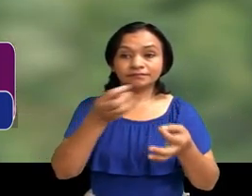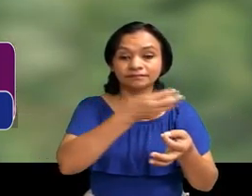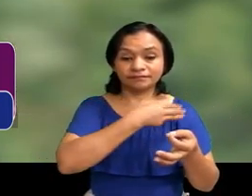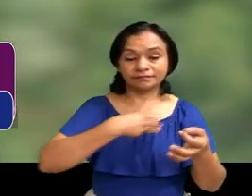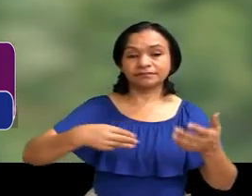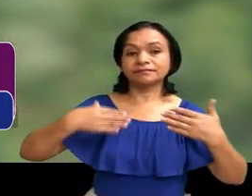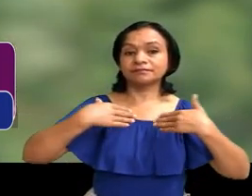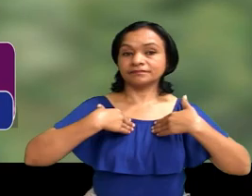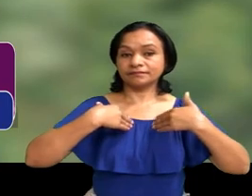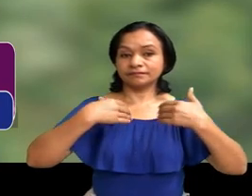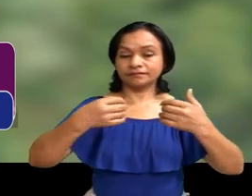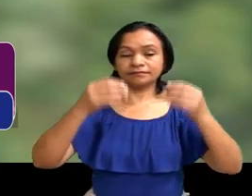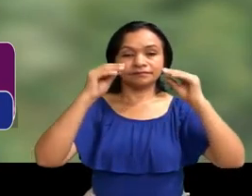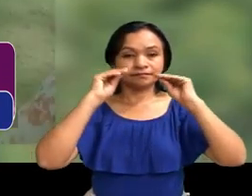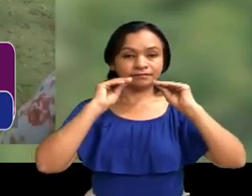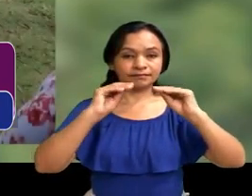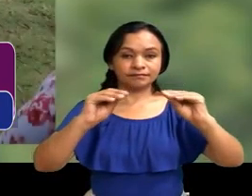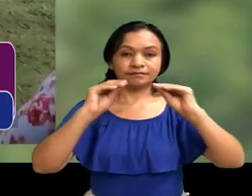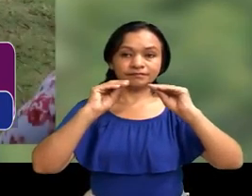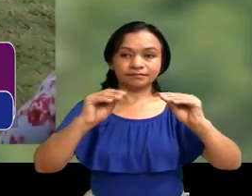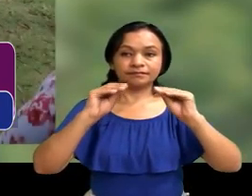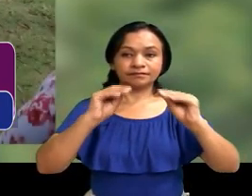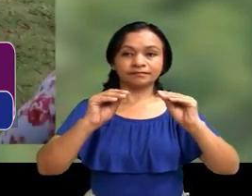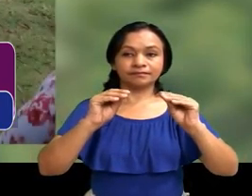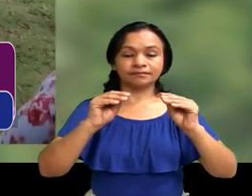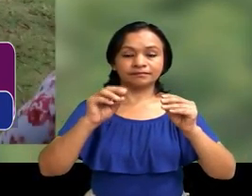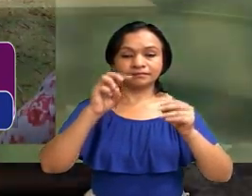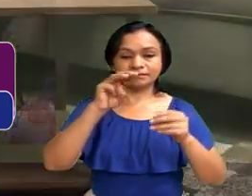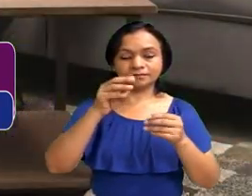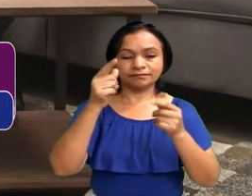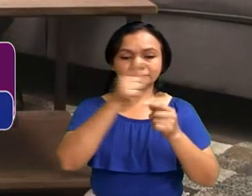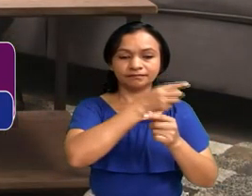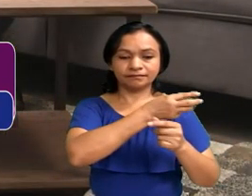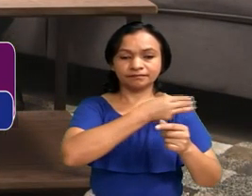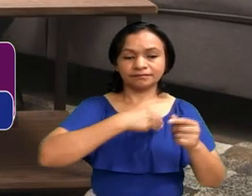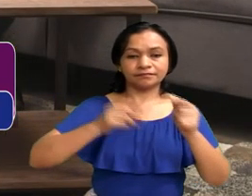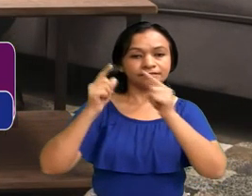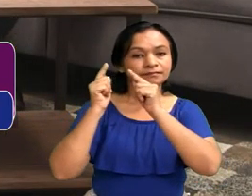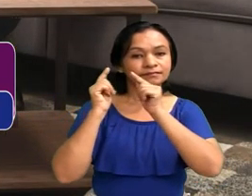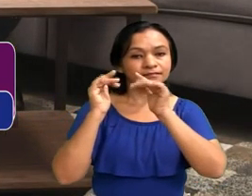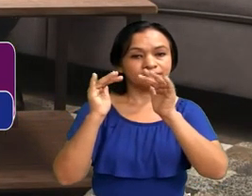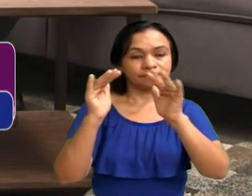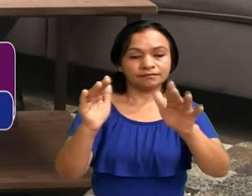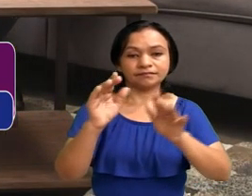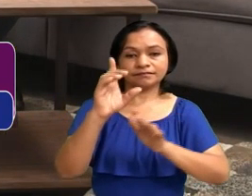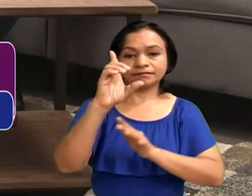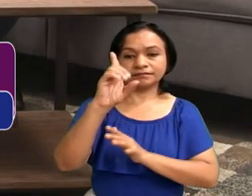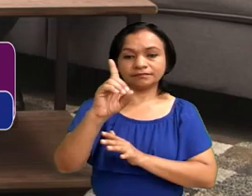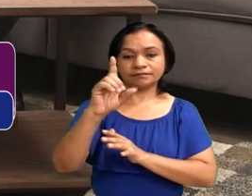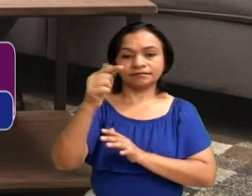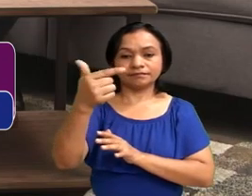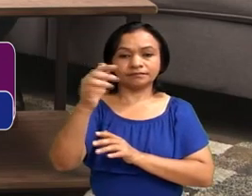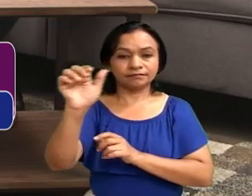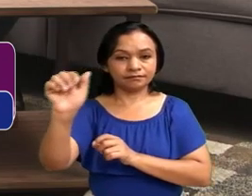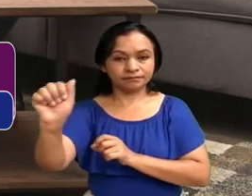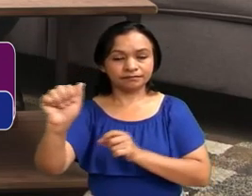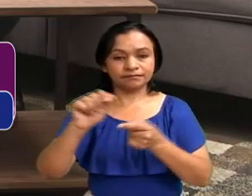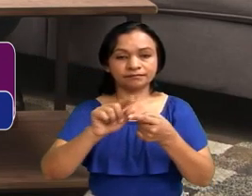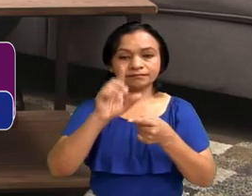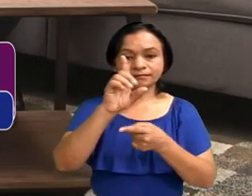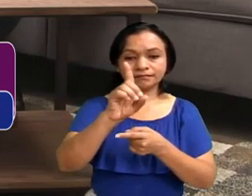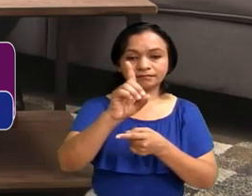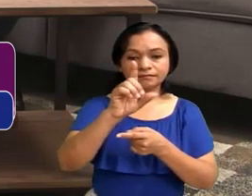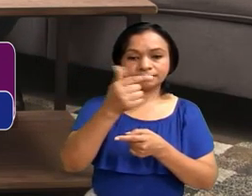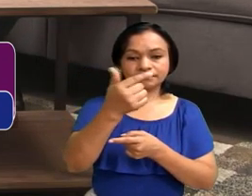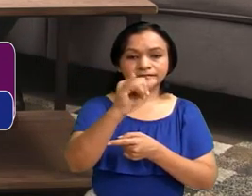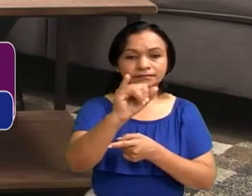Salud, Educación, pero también estuvimos en el MTI, en la Dirección General de Aduana, en la DGI, ¿verdad?